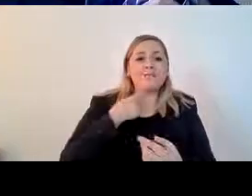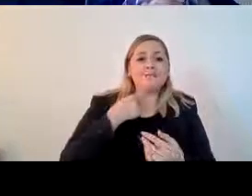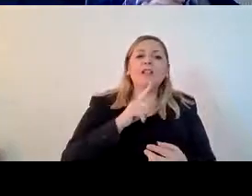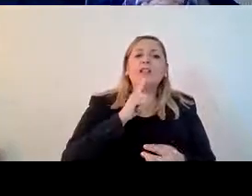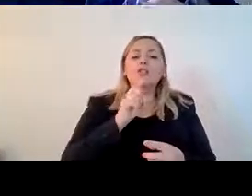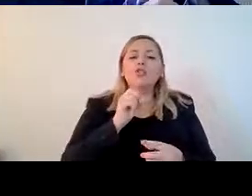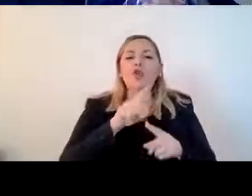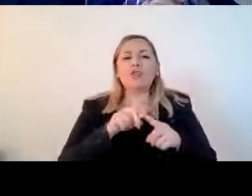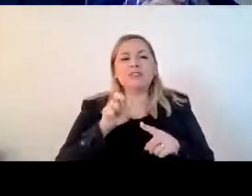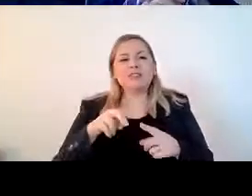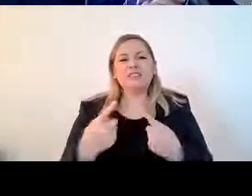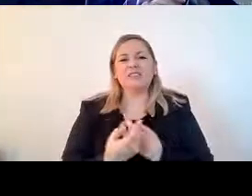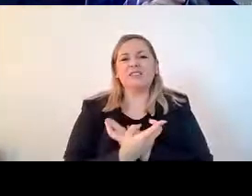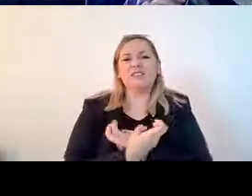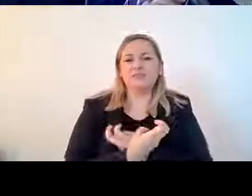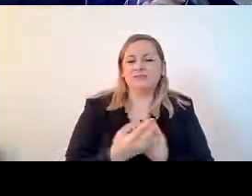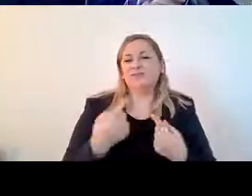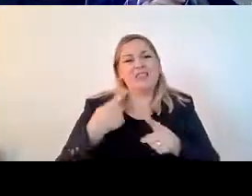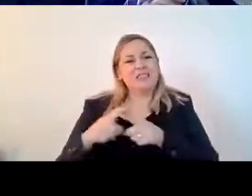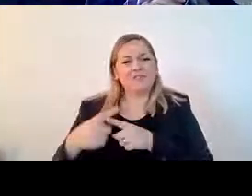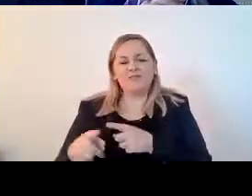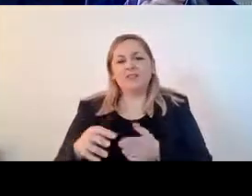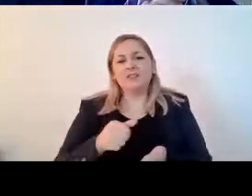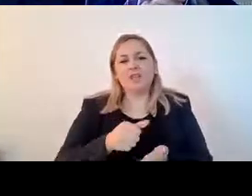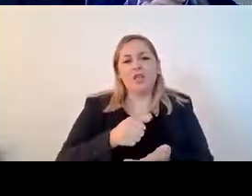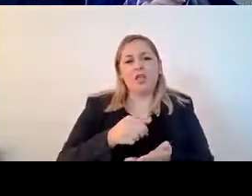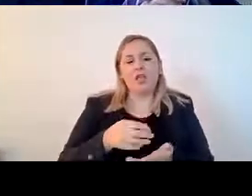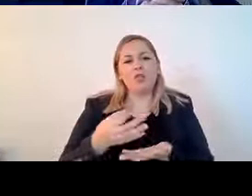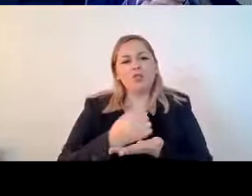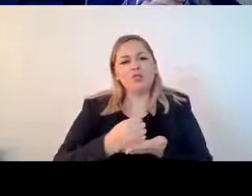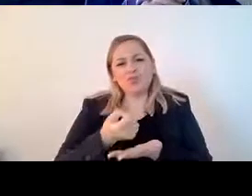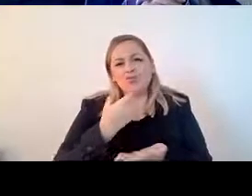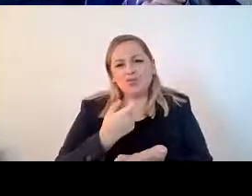y teratógenos, diversas drogas durante el embarazo.